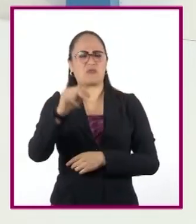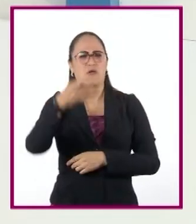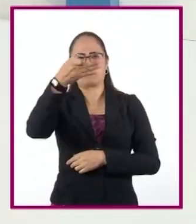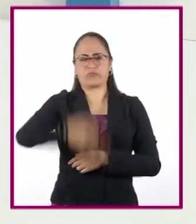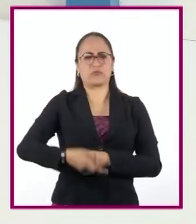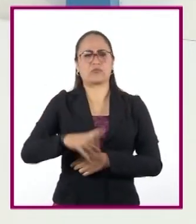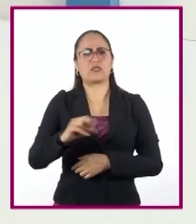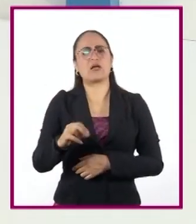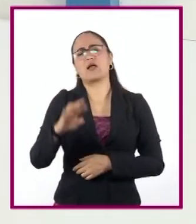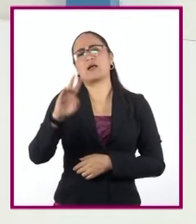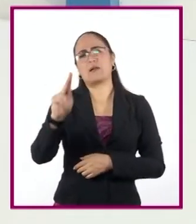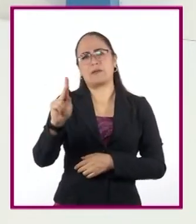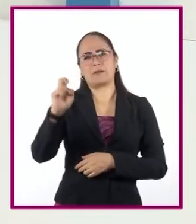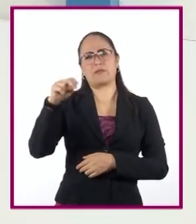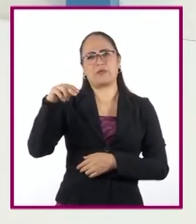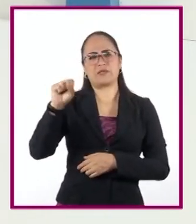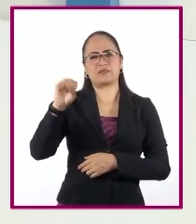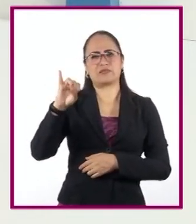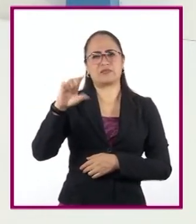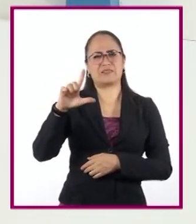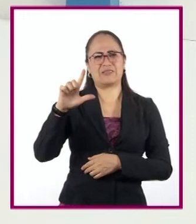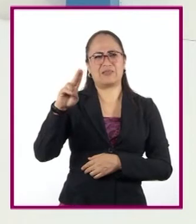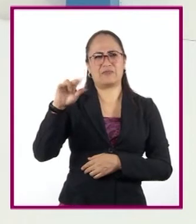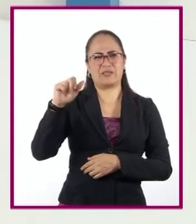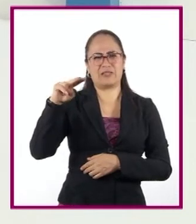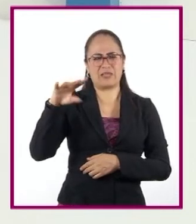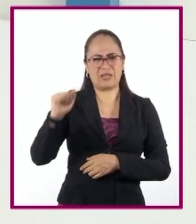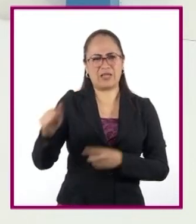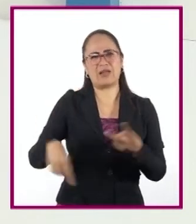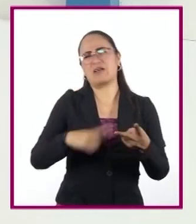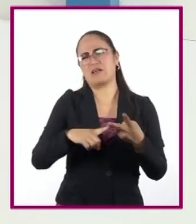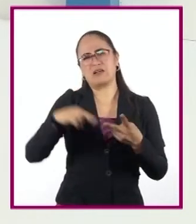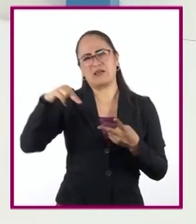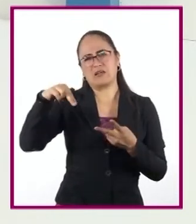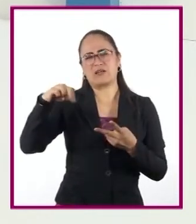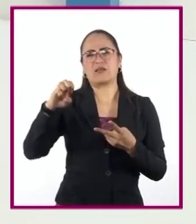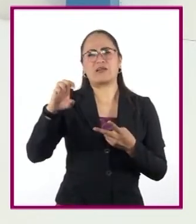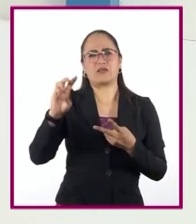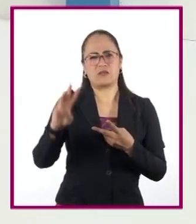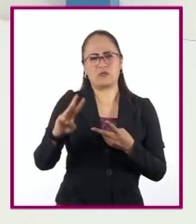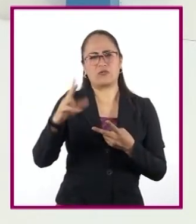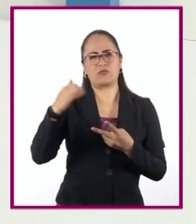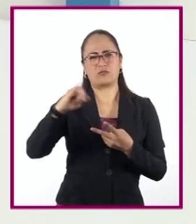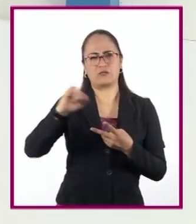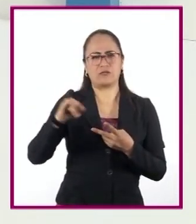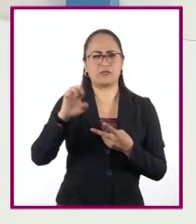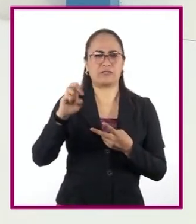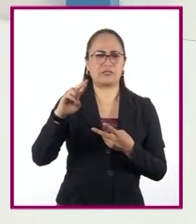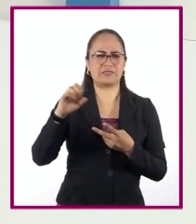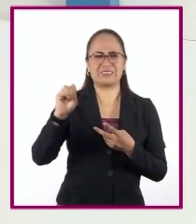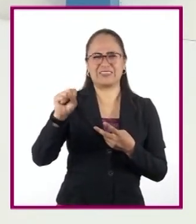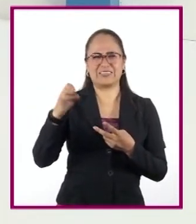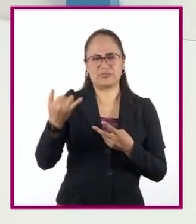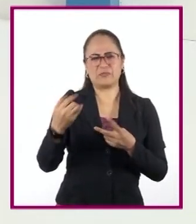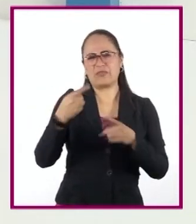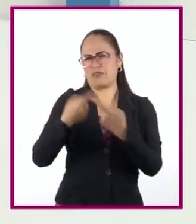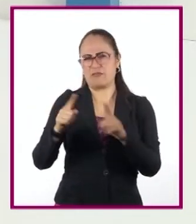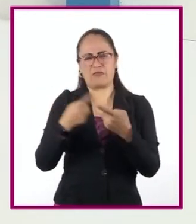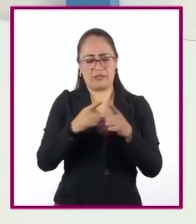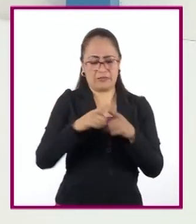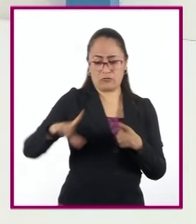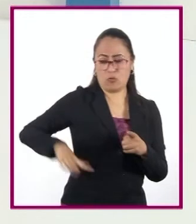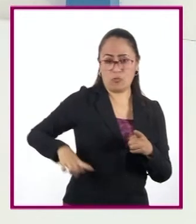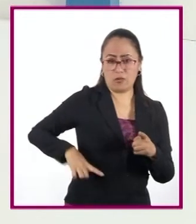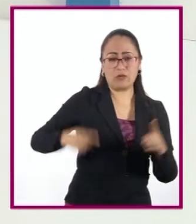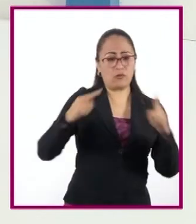Island, Pensilvania, Delaware y New Jersey. No hay conexión entre el Estado y la Iglesia, ya